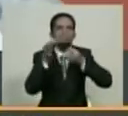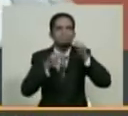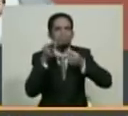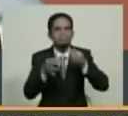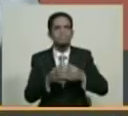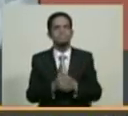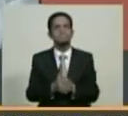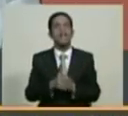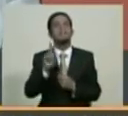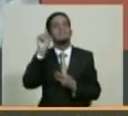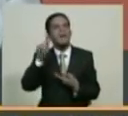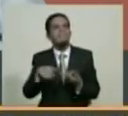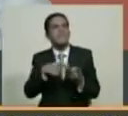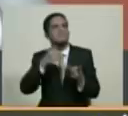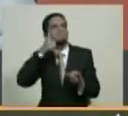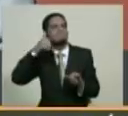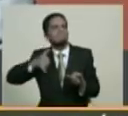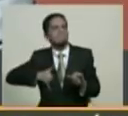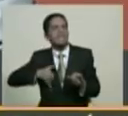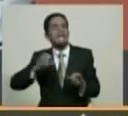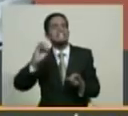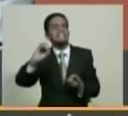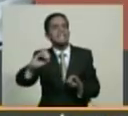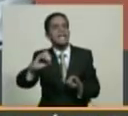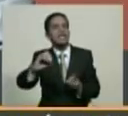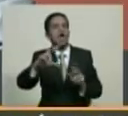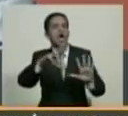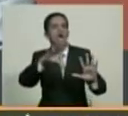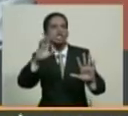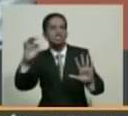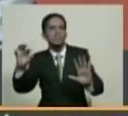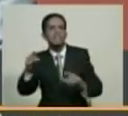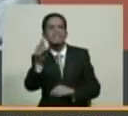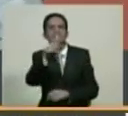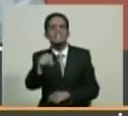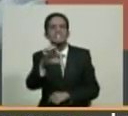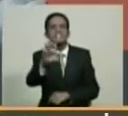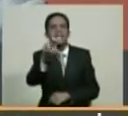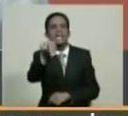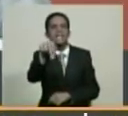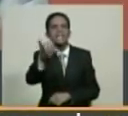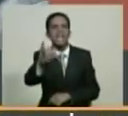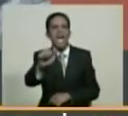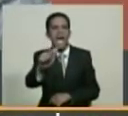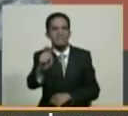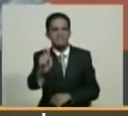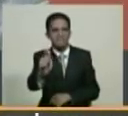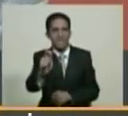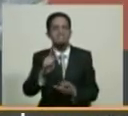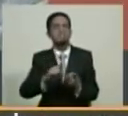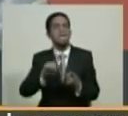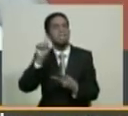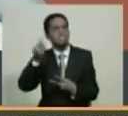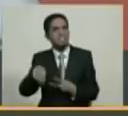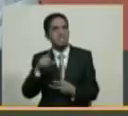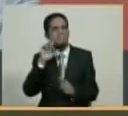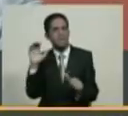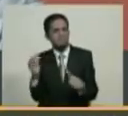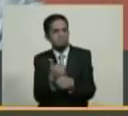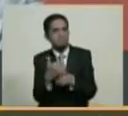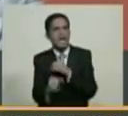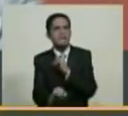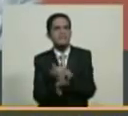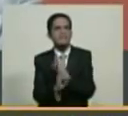línea 08000 señal, que funciona 24 horas al día para responder cualquier pregunta, y por supuesto la página de enlace o la